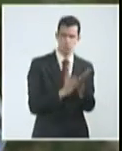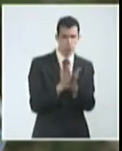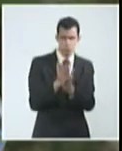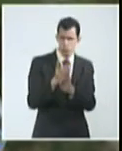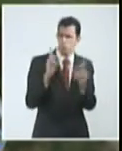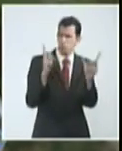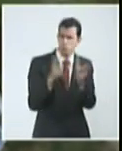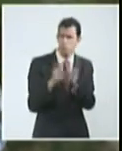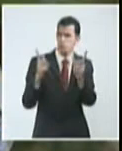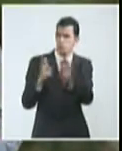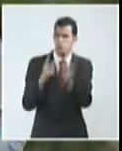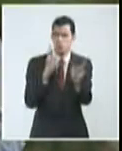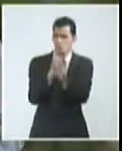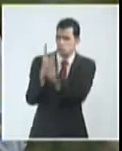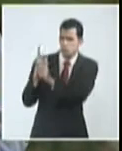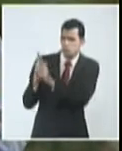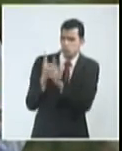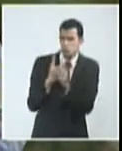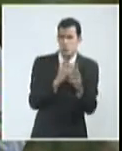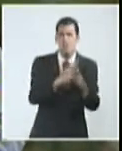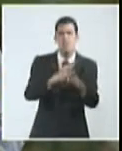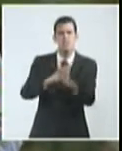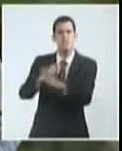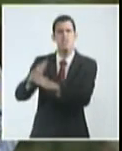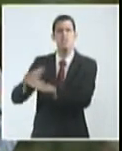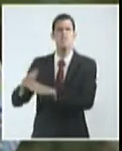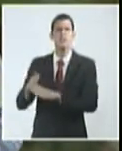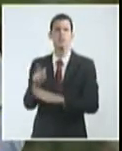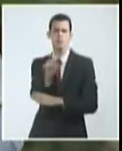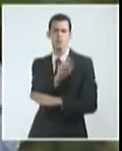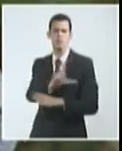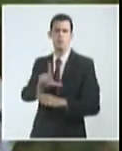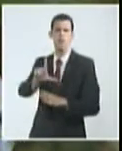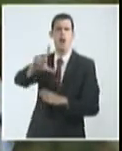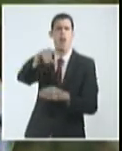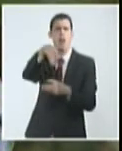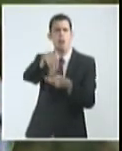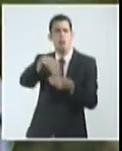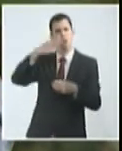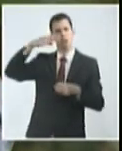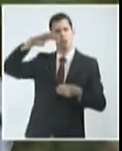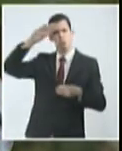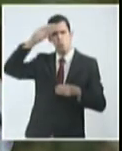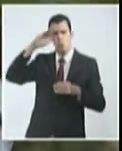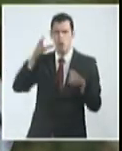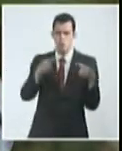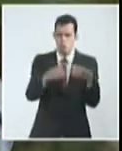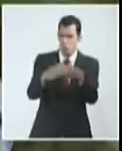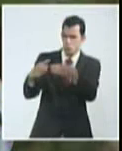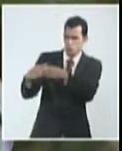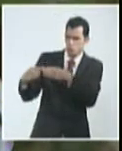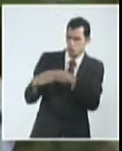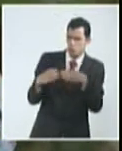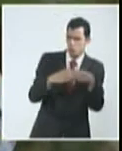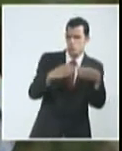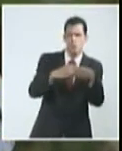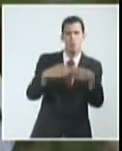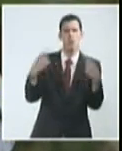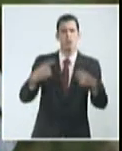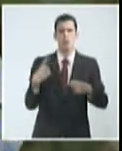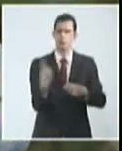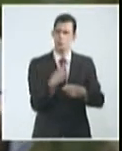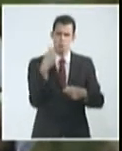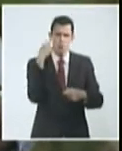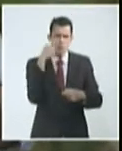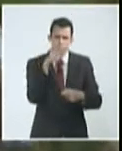tenido estos sectores. Por ejemplo, el encuentro con los estudiantes universitarios que participaron en importantes tareas durante la